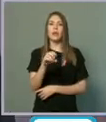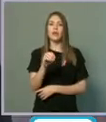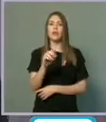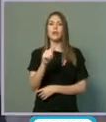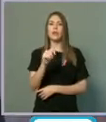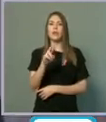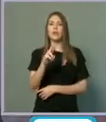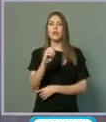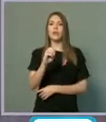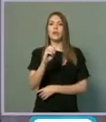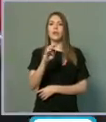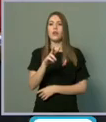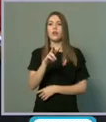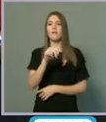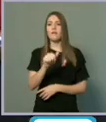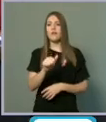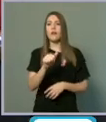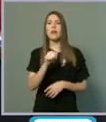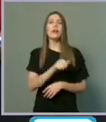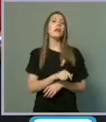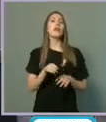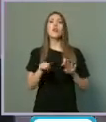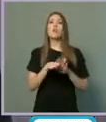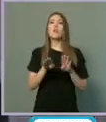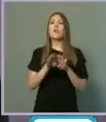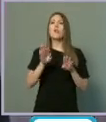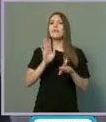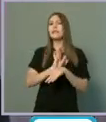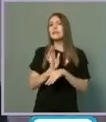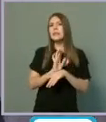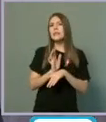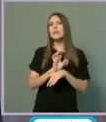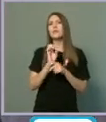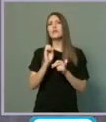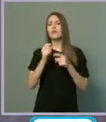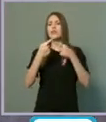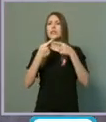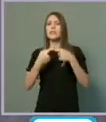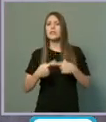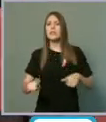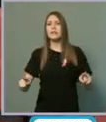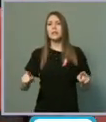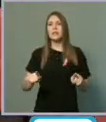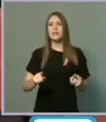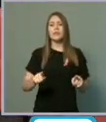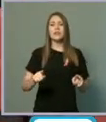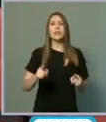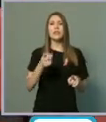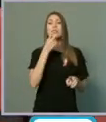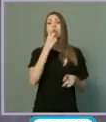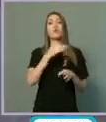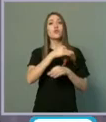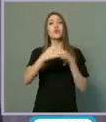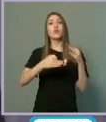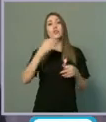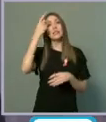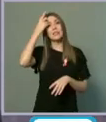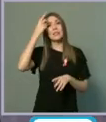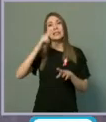así. No estoy hablando a nivel de calidad. Creo que todos los directores que escogí para recomendarles en esta sección tienen un nivel de